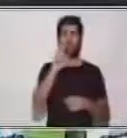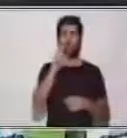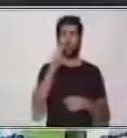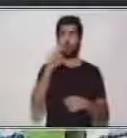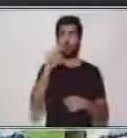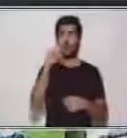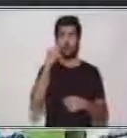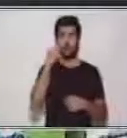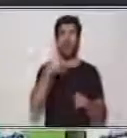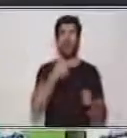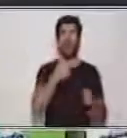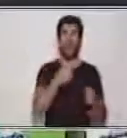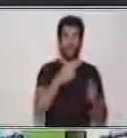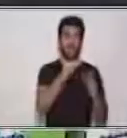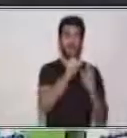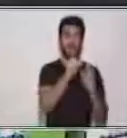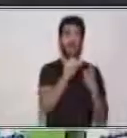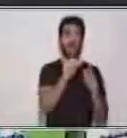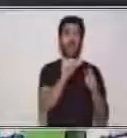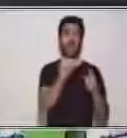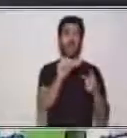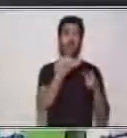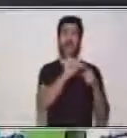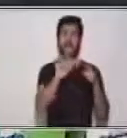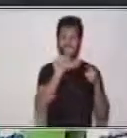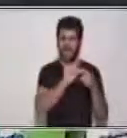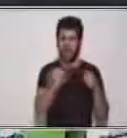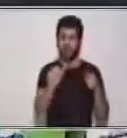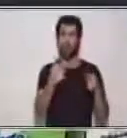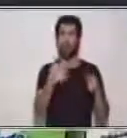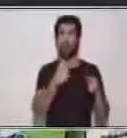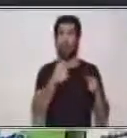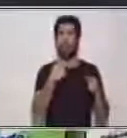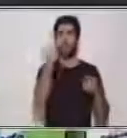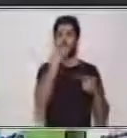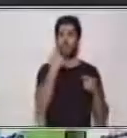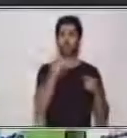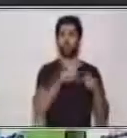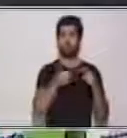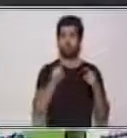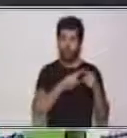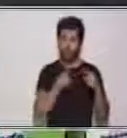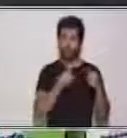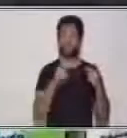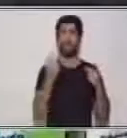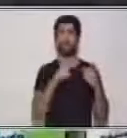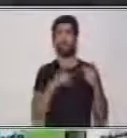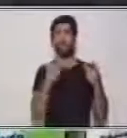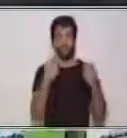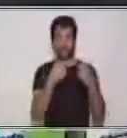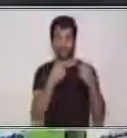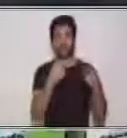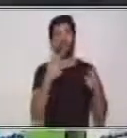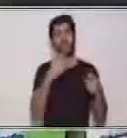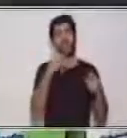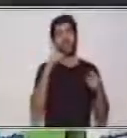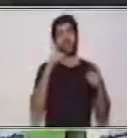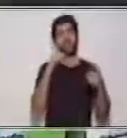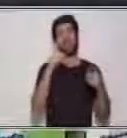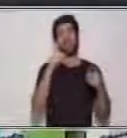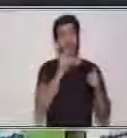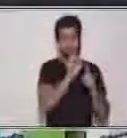hay sustantivos, hay artículos y hay adjetivos que deben de tener una coherencia al momento